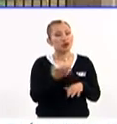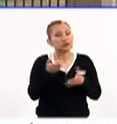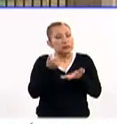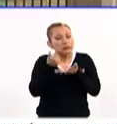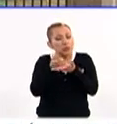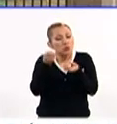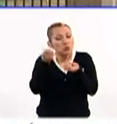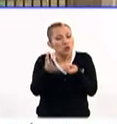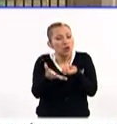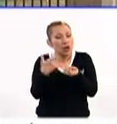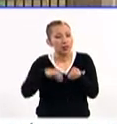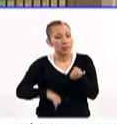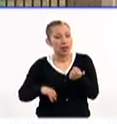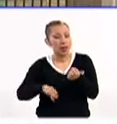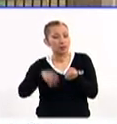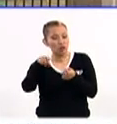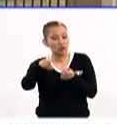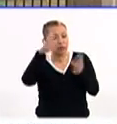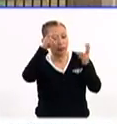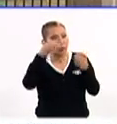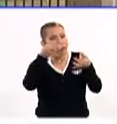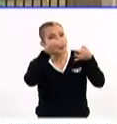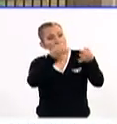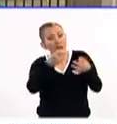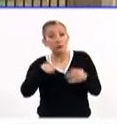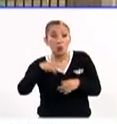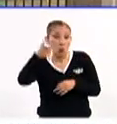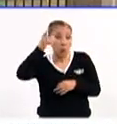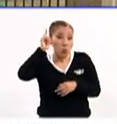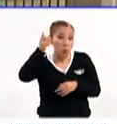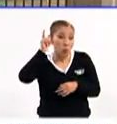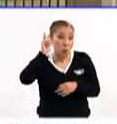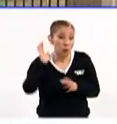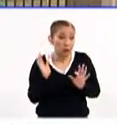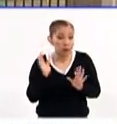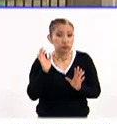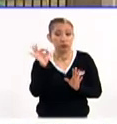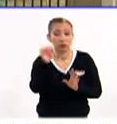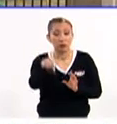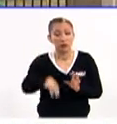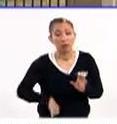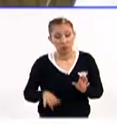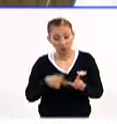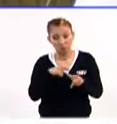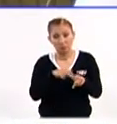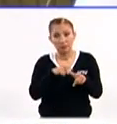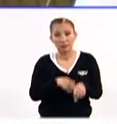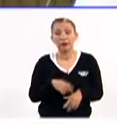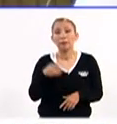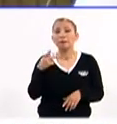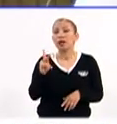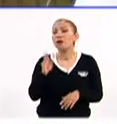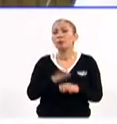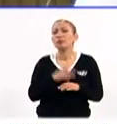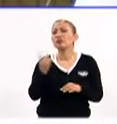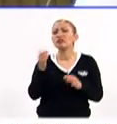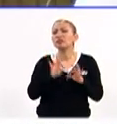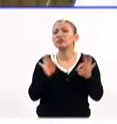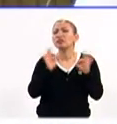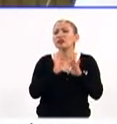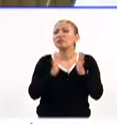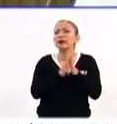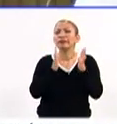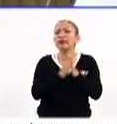sembrar el interés por estos temas. Yo esperaría que ese interés se mantenga. Pero, ¿por qué es importante